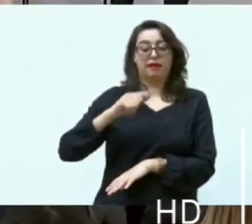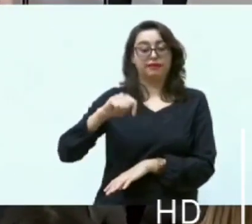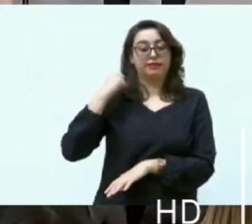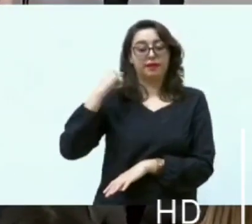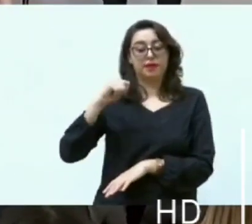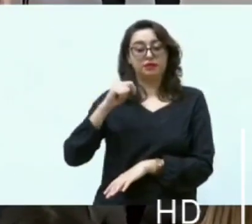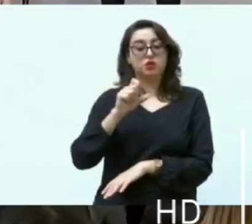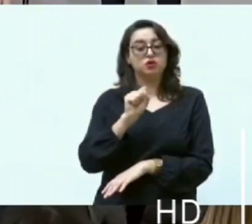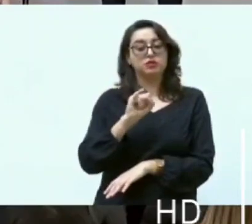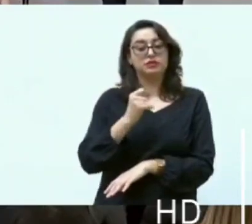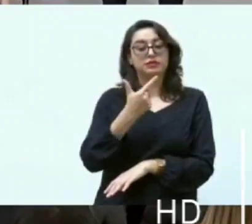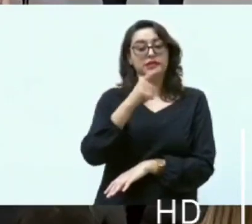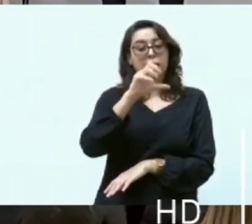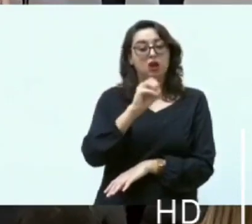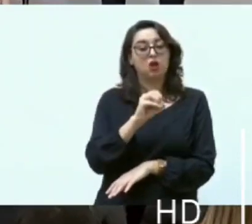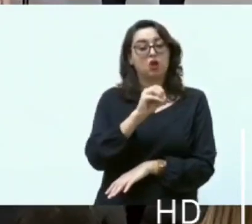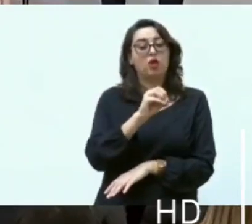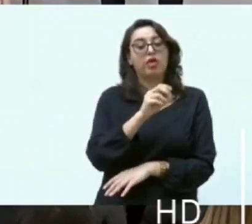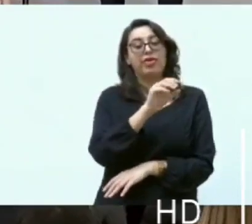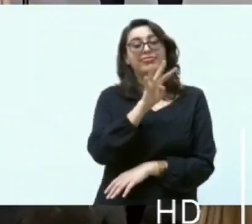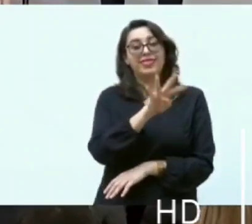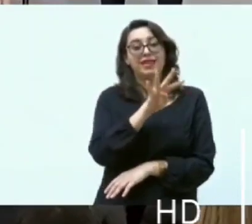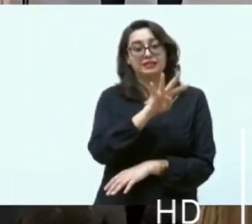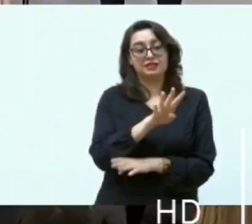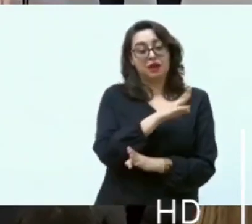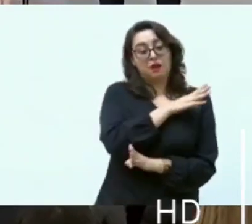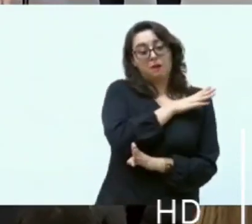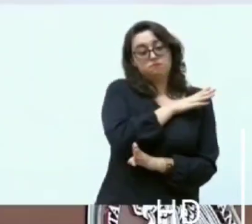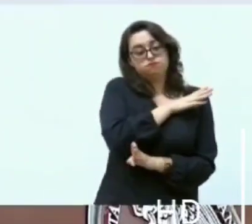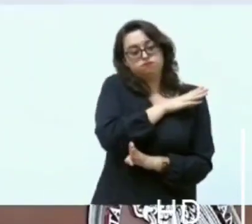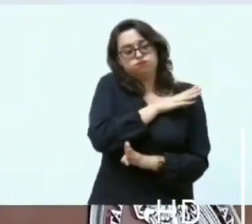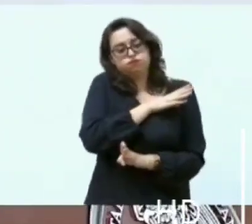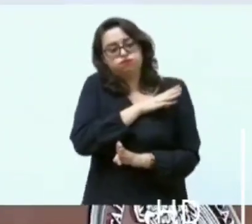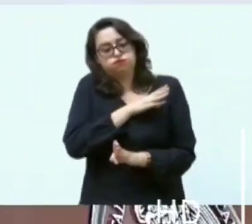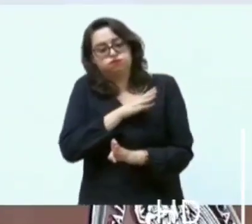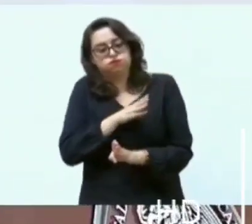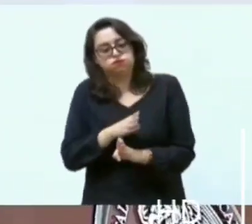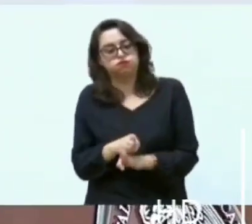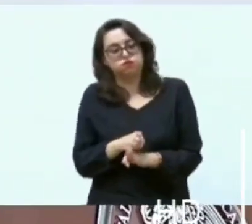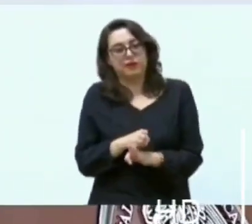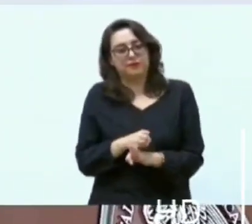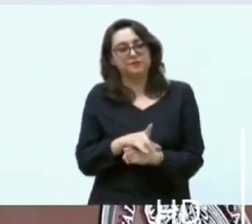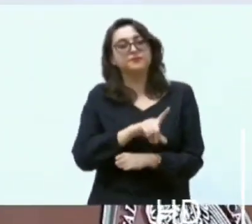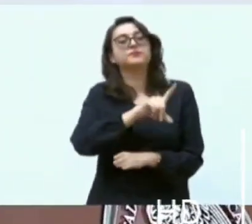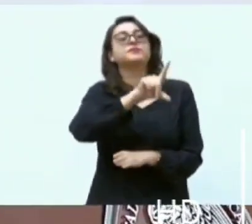siglo XIX en Tabasco, y otro libro más sobre la intervención